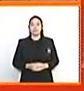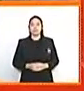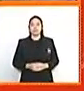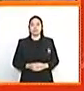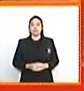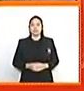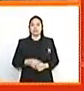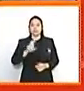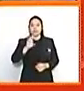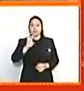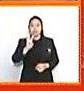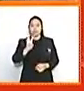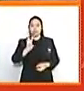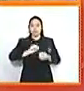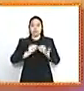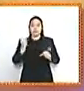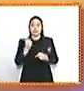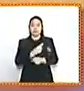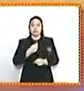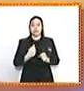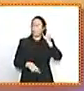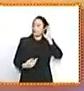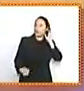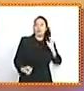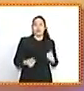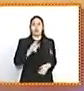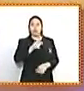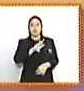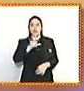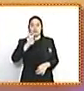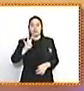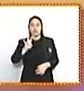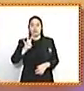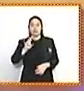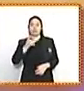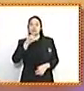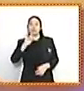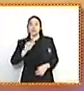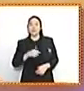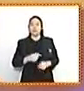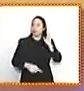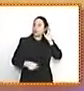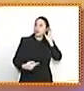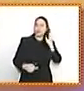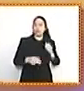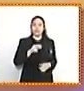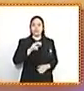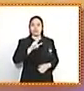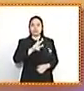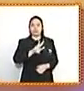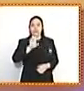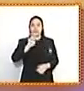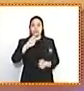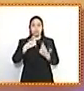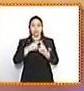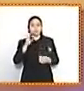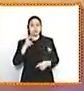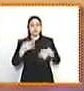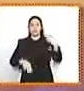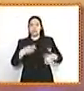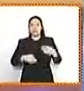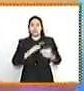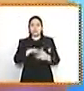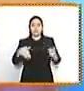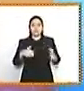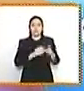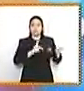Es el 6. Número ganador para la diaria 37, suerte, y para más uno, 37 más 6. Muchas felicidades a